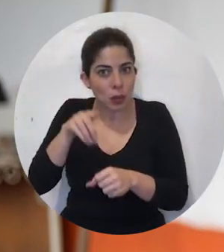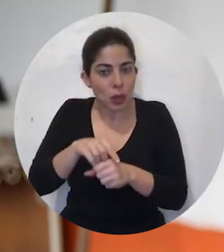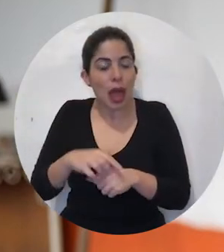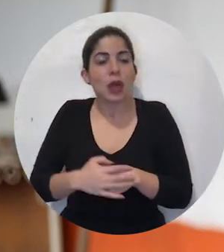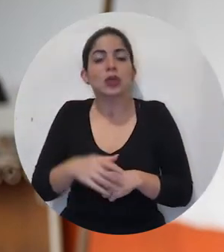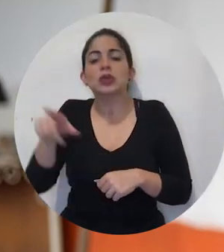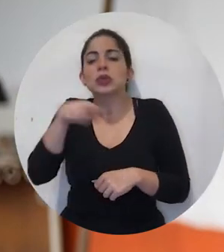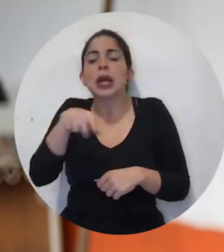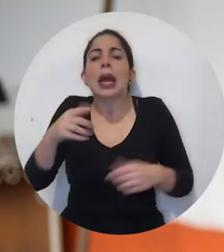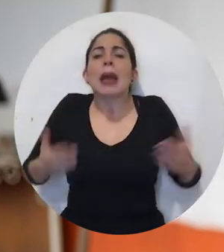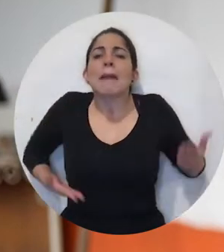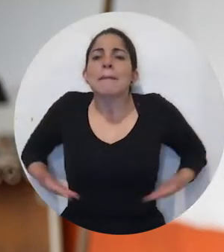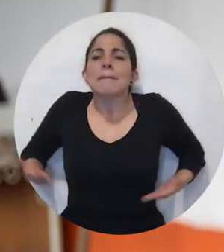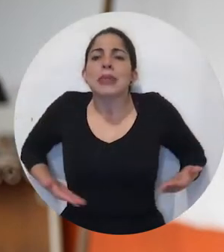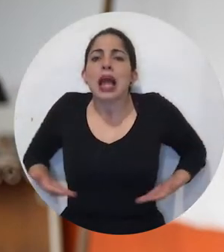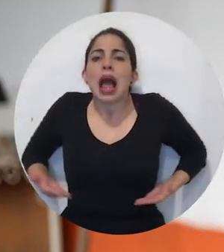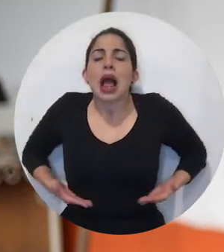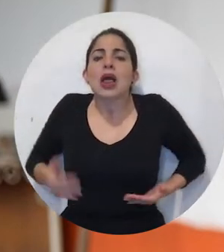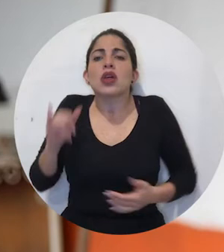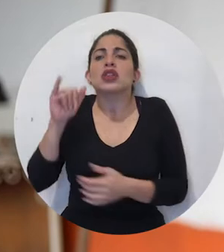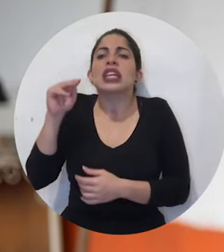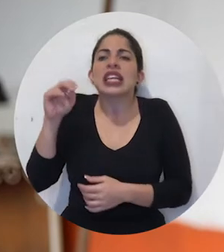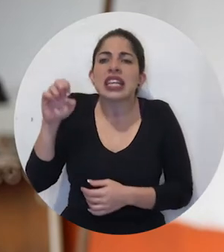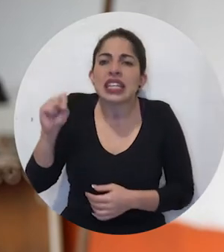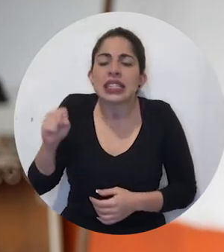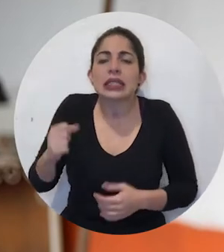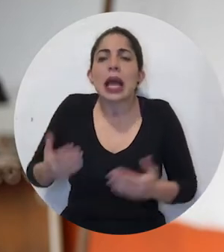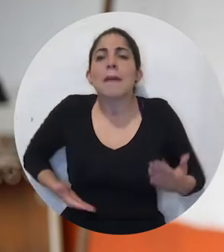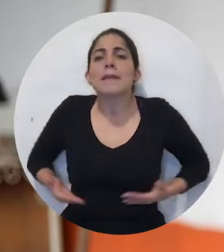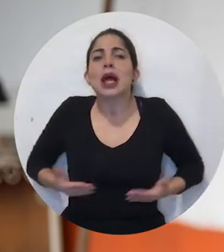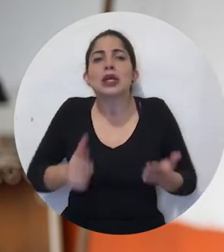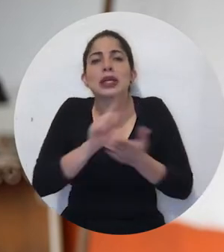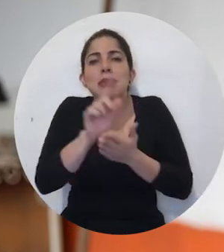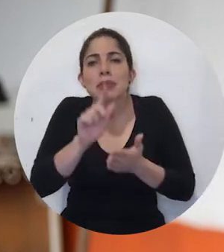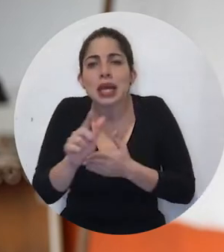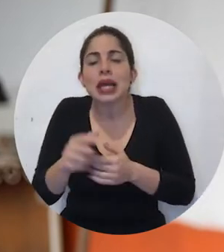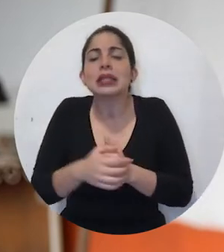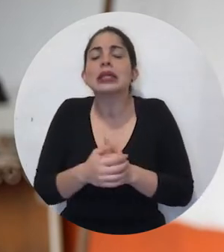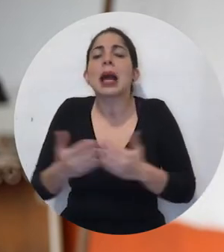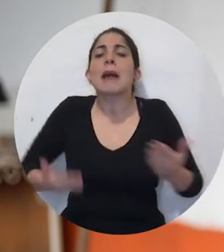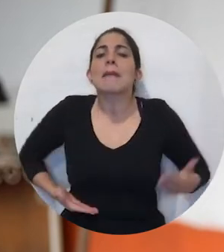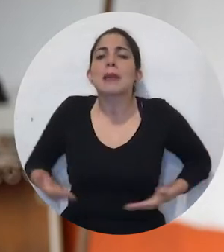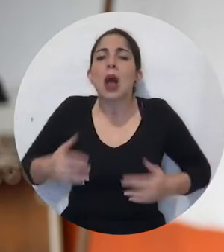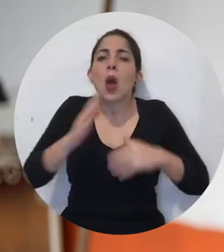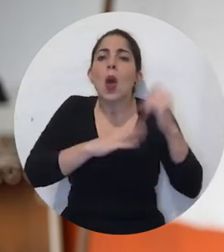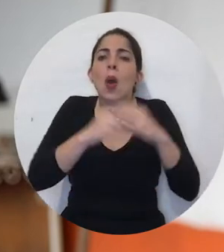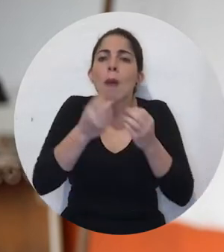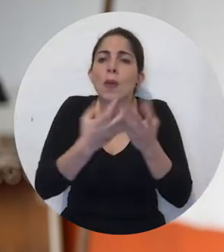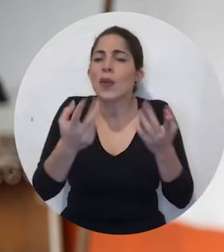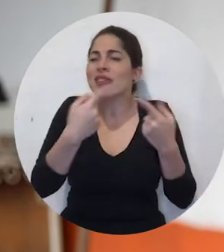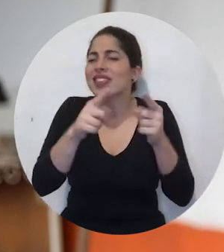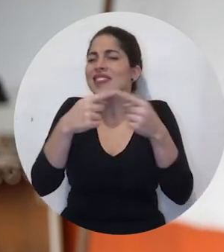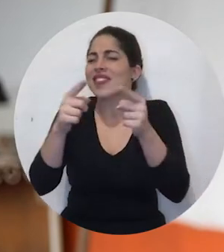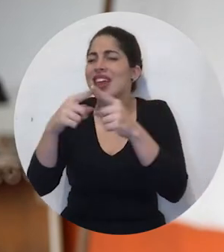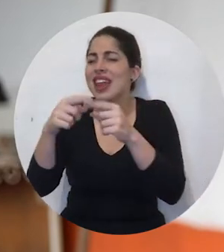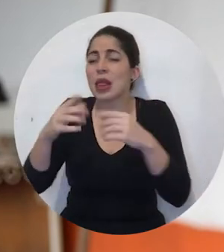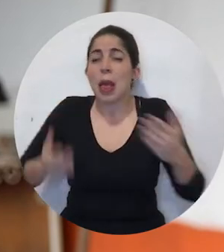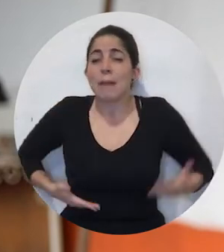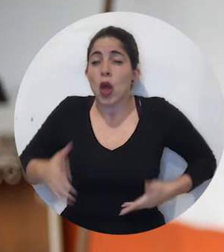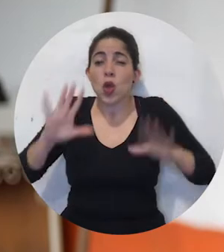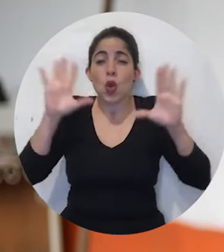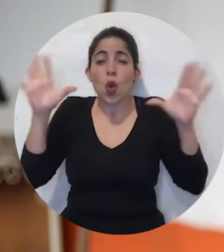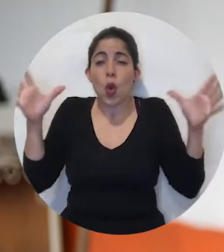Legislativa, incluyendo los diputados, empleados del INS, empleados de Salubridad, empleados de Obras